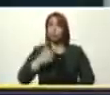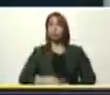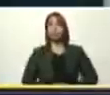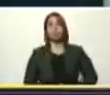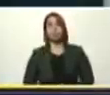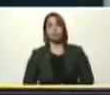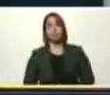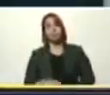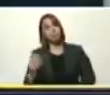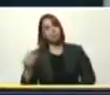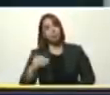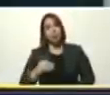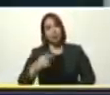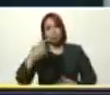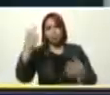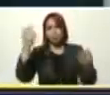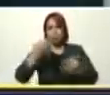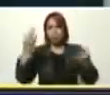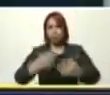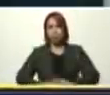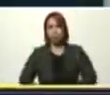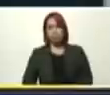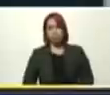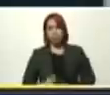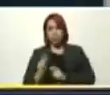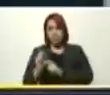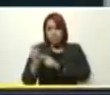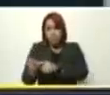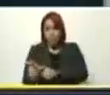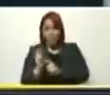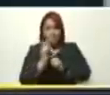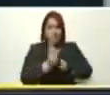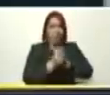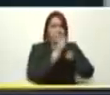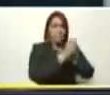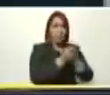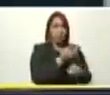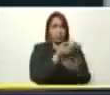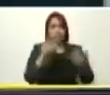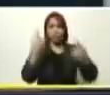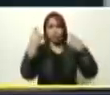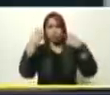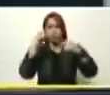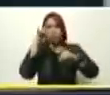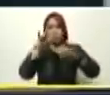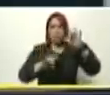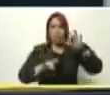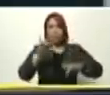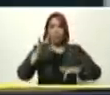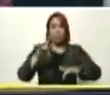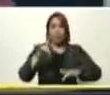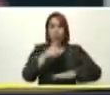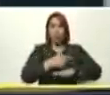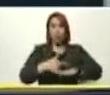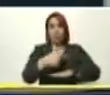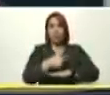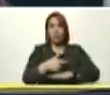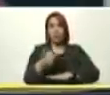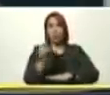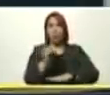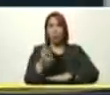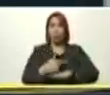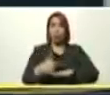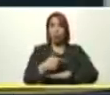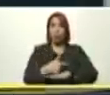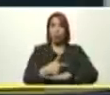serán más acertadas las designaciones de ustedes en los rangos de secretario de gobierno en las